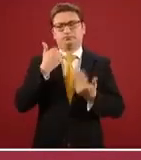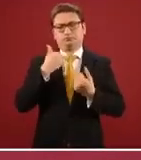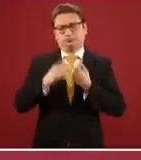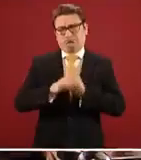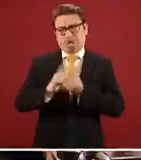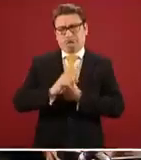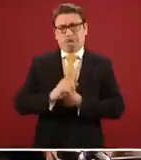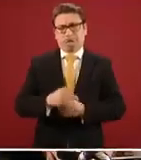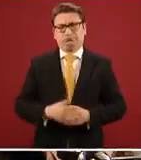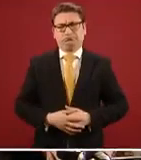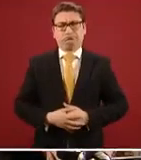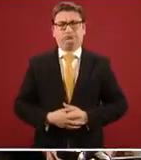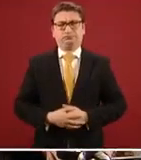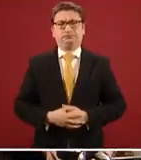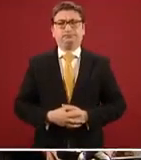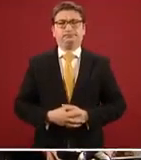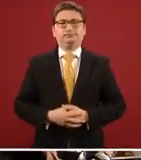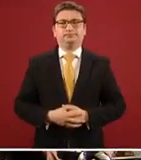problema